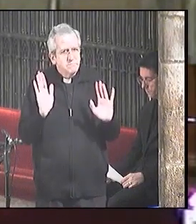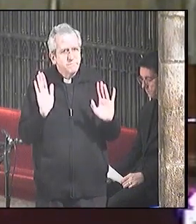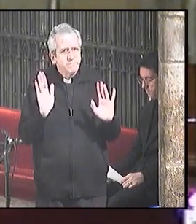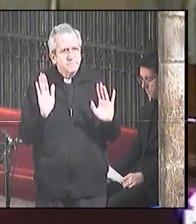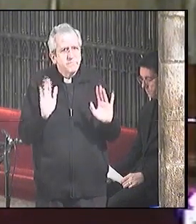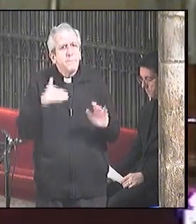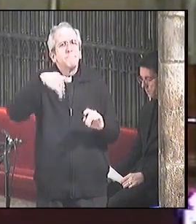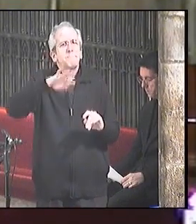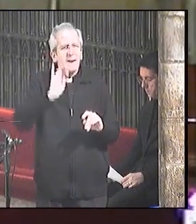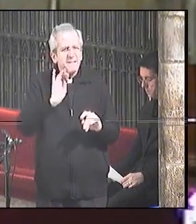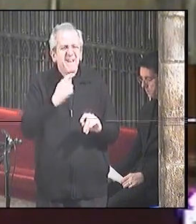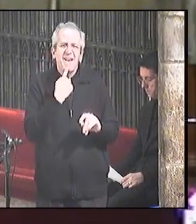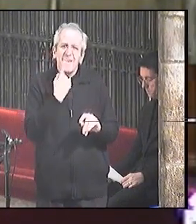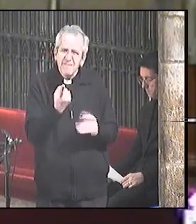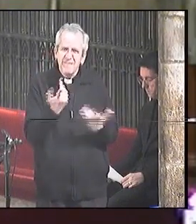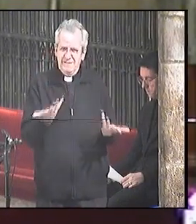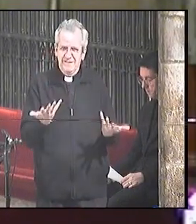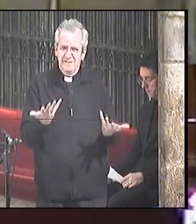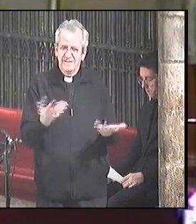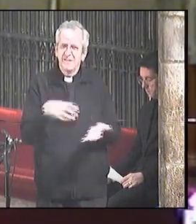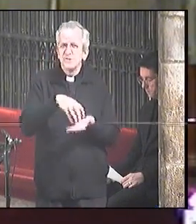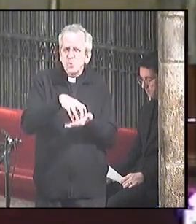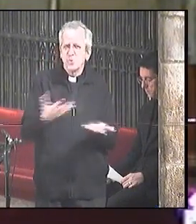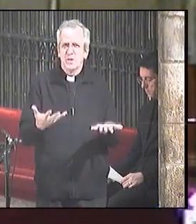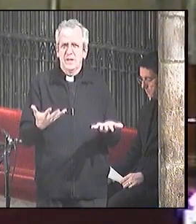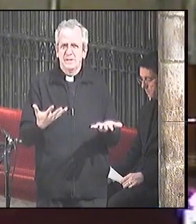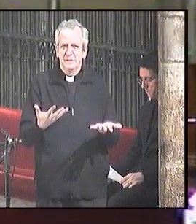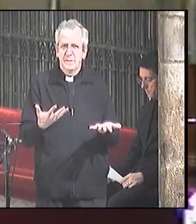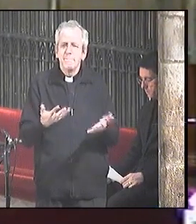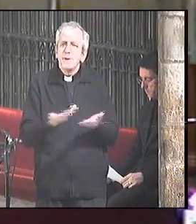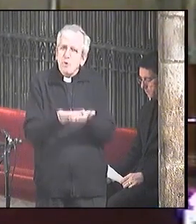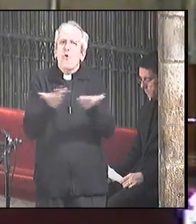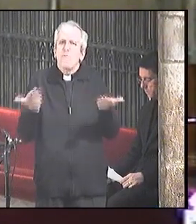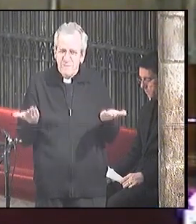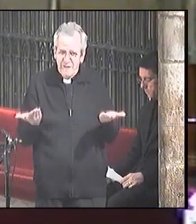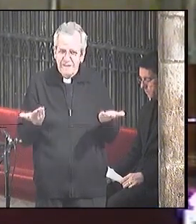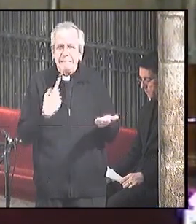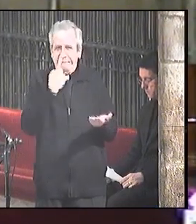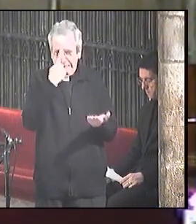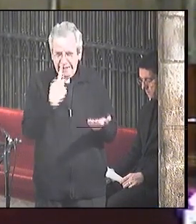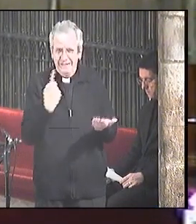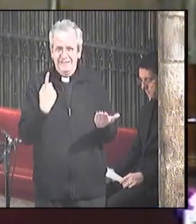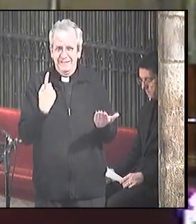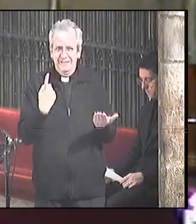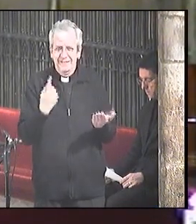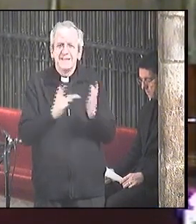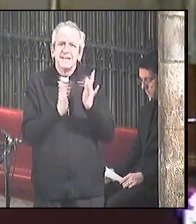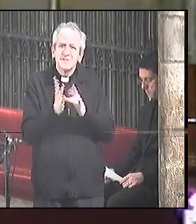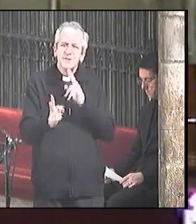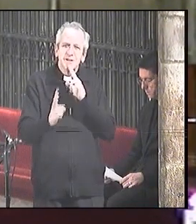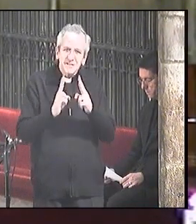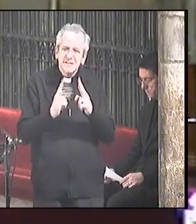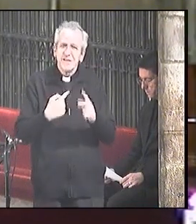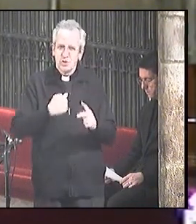Ella le reprocha, tiene su duda, pero se confía a Cristo. Y Jesús le dice, yo